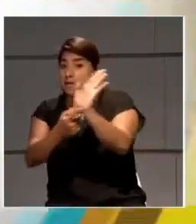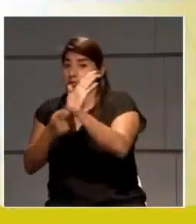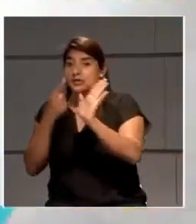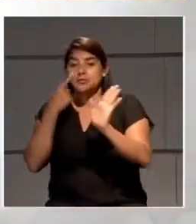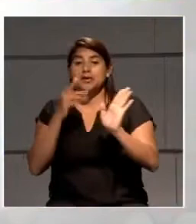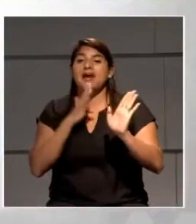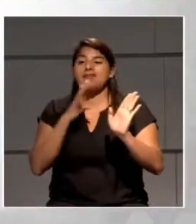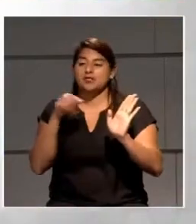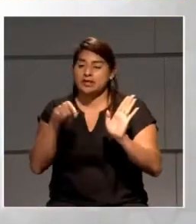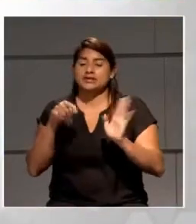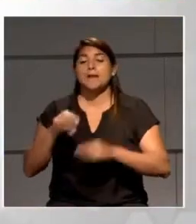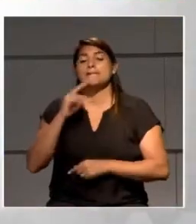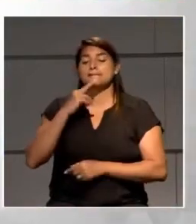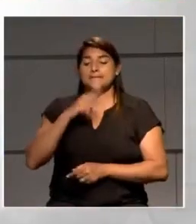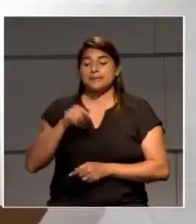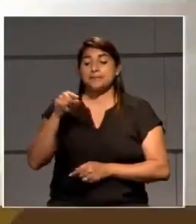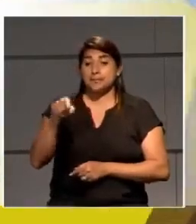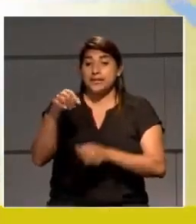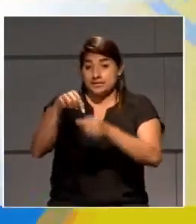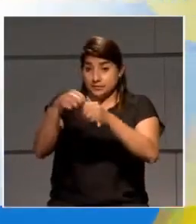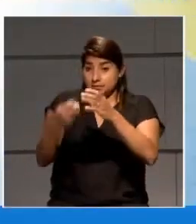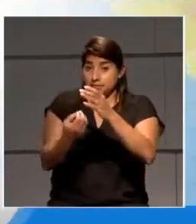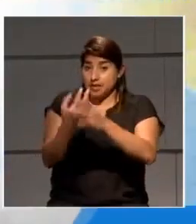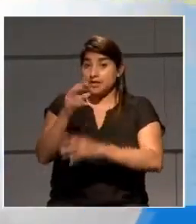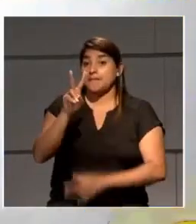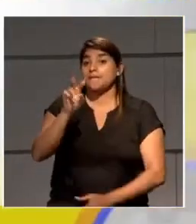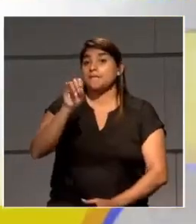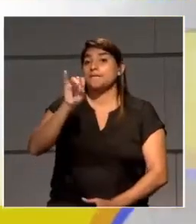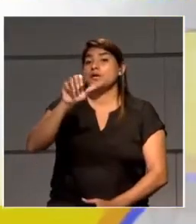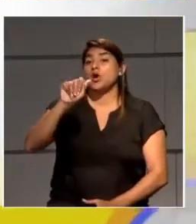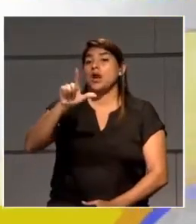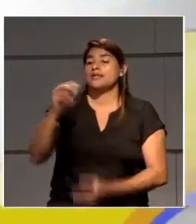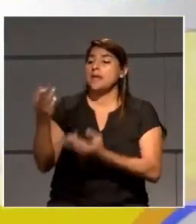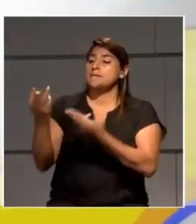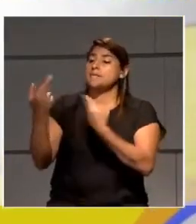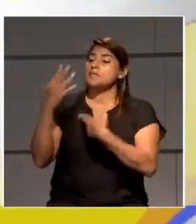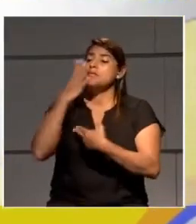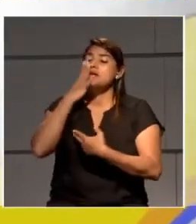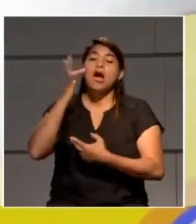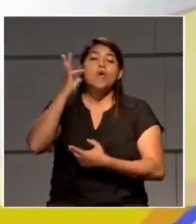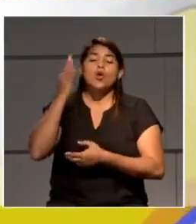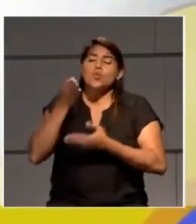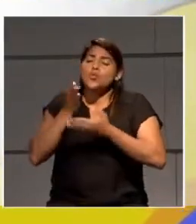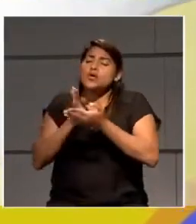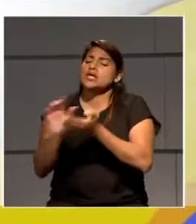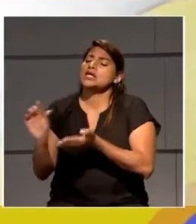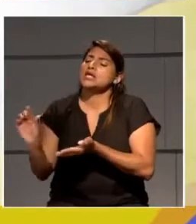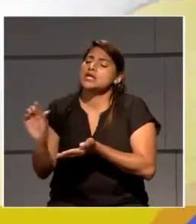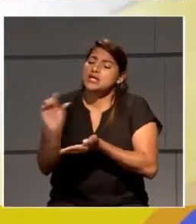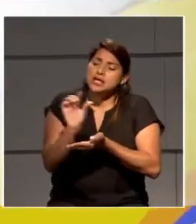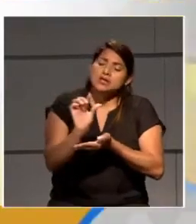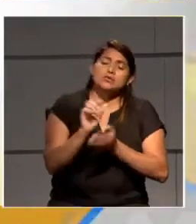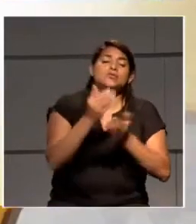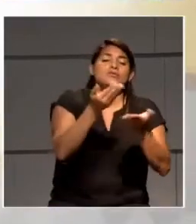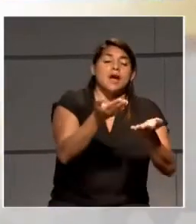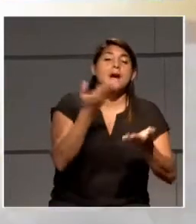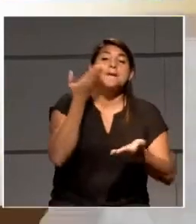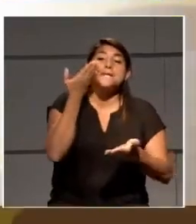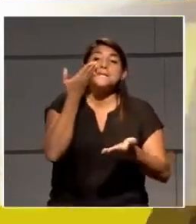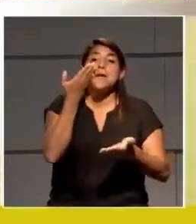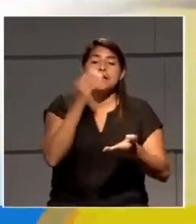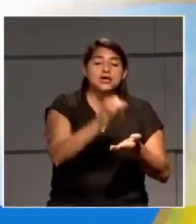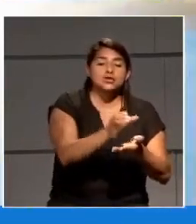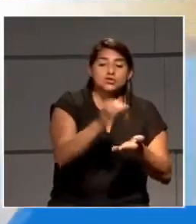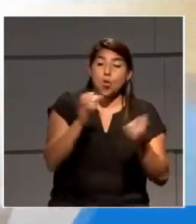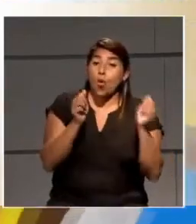violeta. Bueno, vea, esa violeta la regaló, mi abuelita le regaló un hijo a mi mamá. Ajá. Y yo la